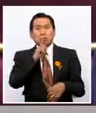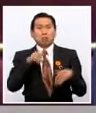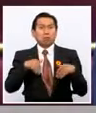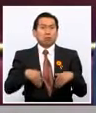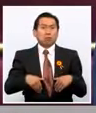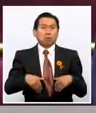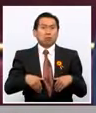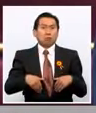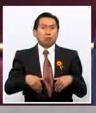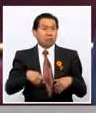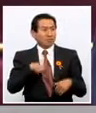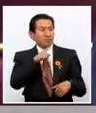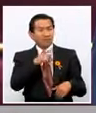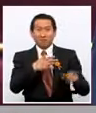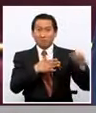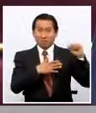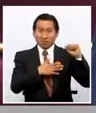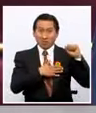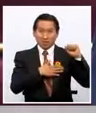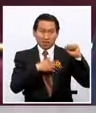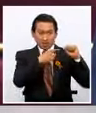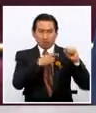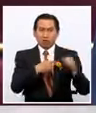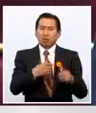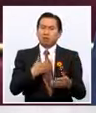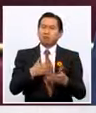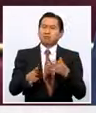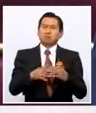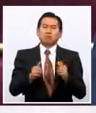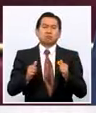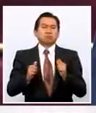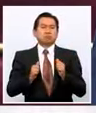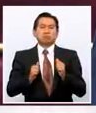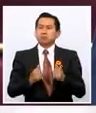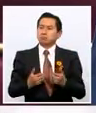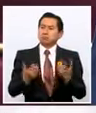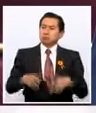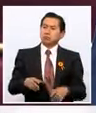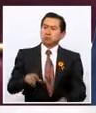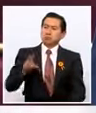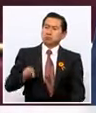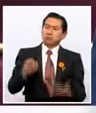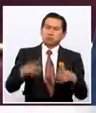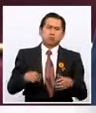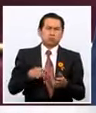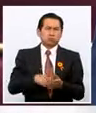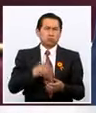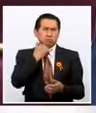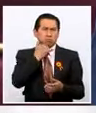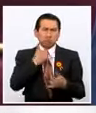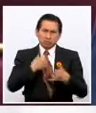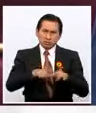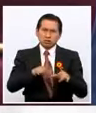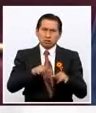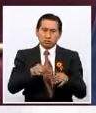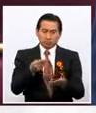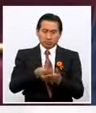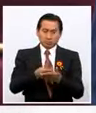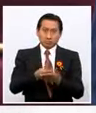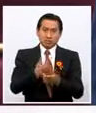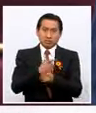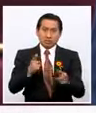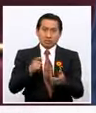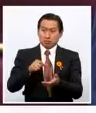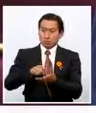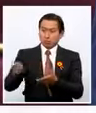el más a sus anchas se negó y se sigue negando al liberar el dinero para